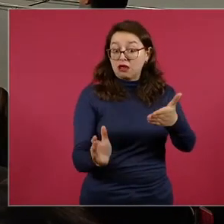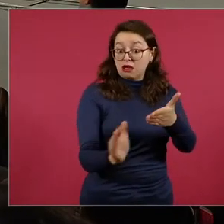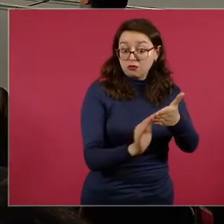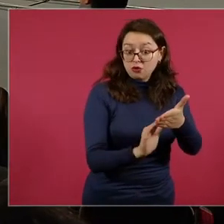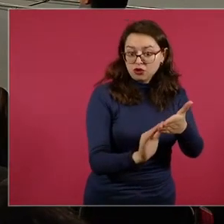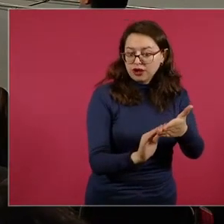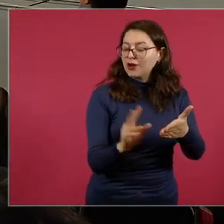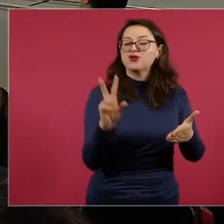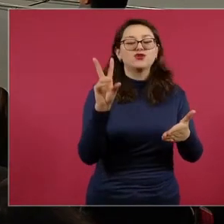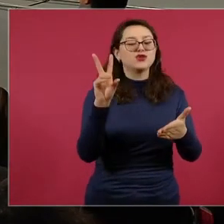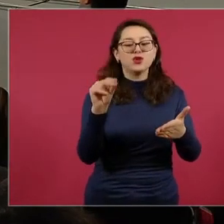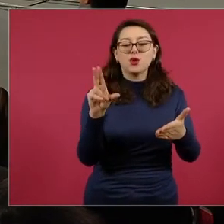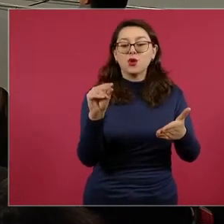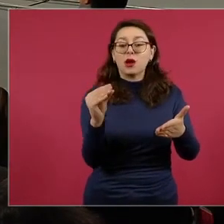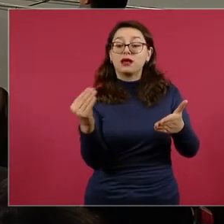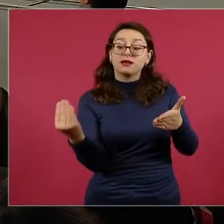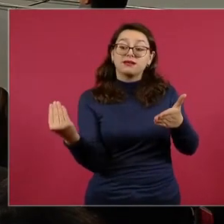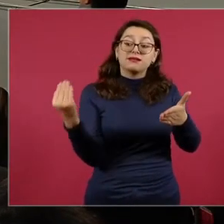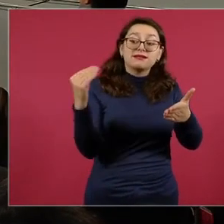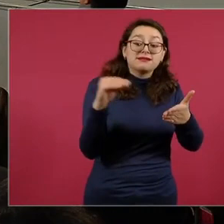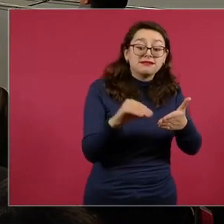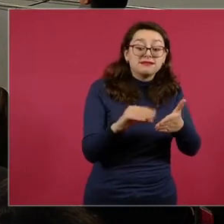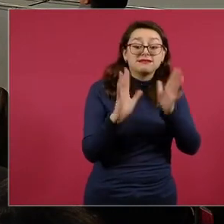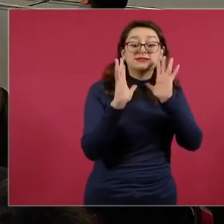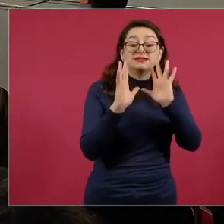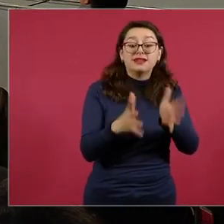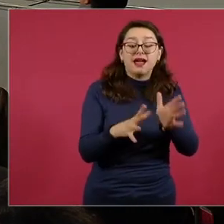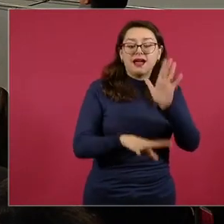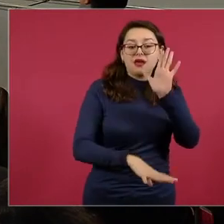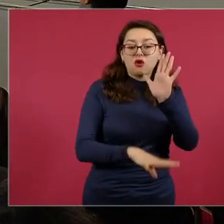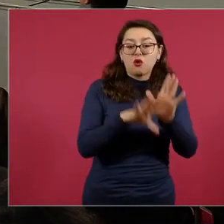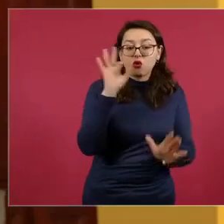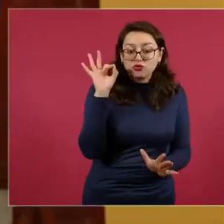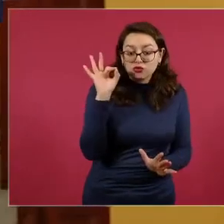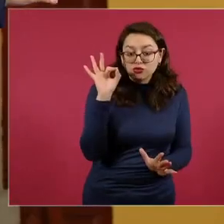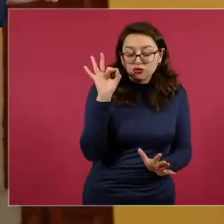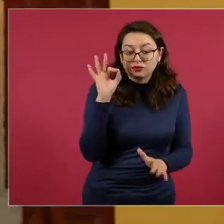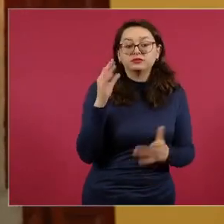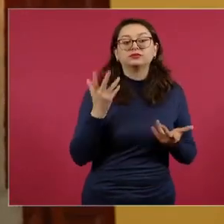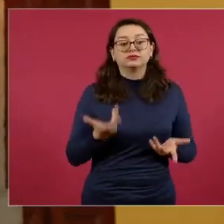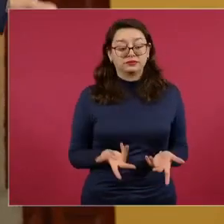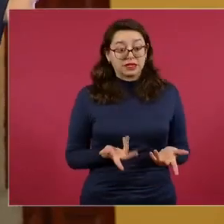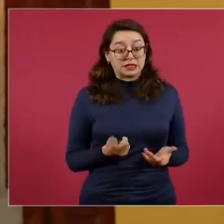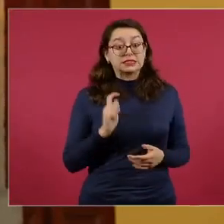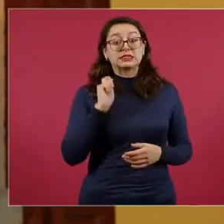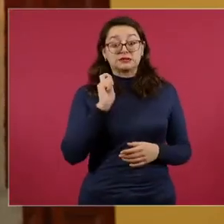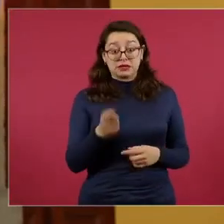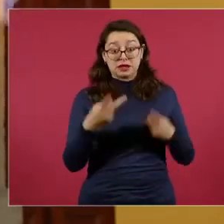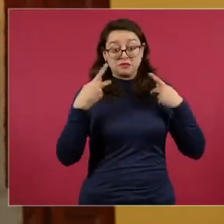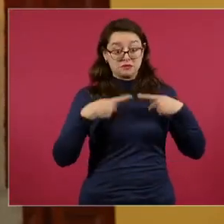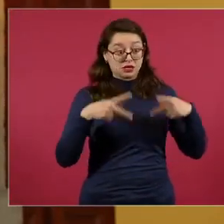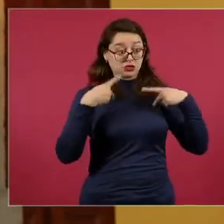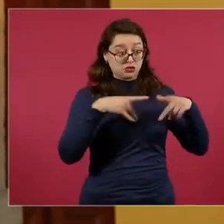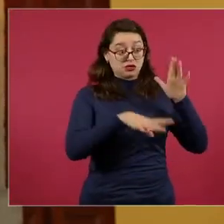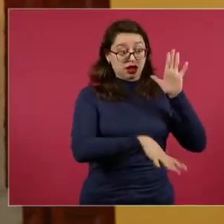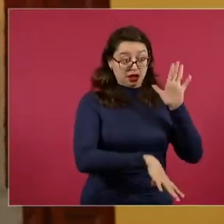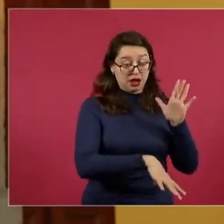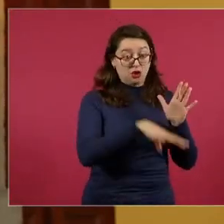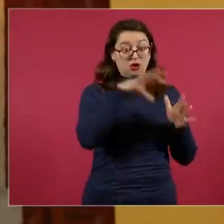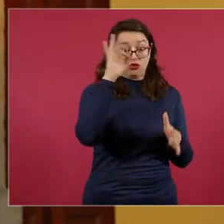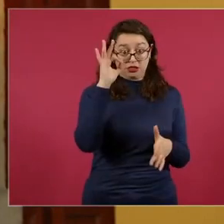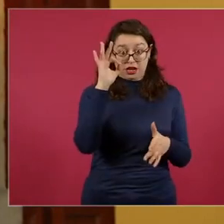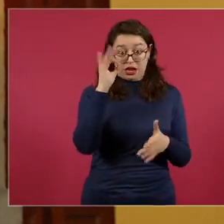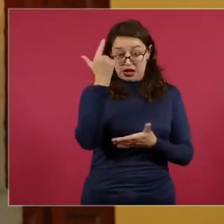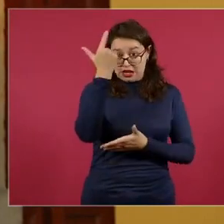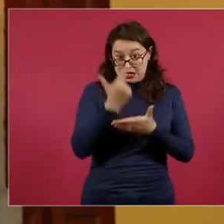la eliminación del registro. Es decir, aun cuando hayamos ya localizado a la persona, no la vamos a borrar